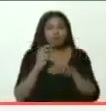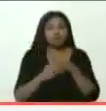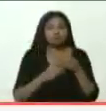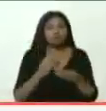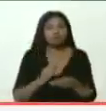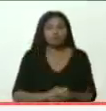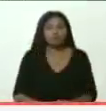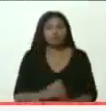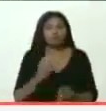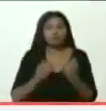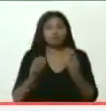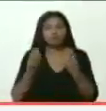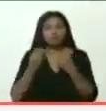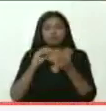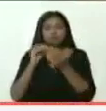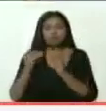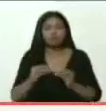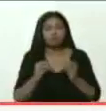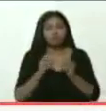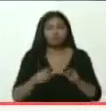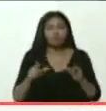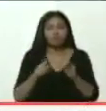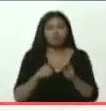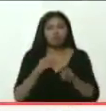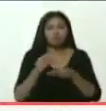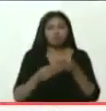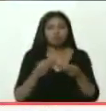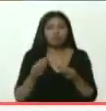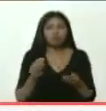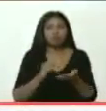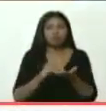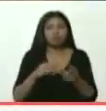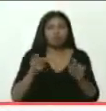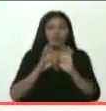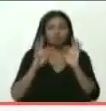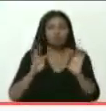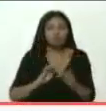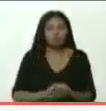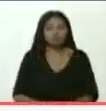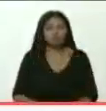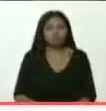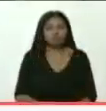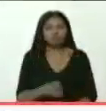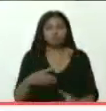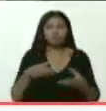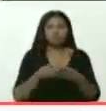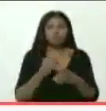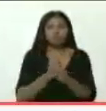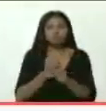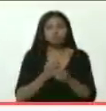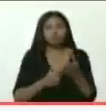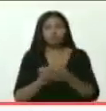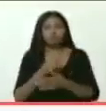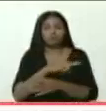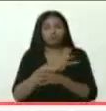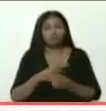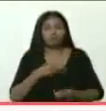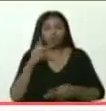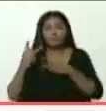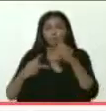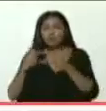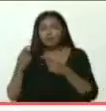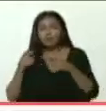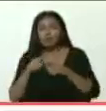a fin de perfeccionar su contenido, ejecución y aplicación. A esta mesa podrán sumarse las fuerzas políticas que